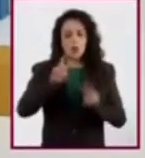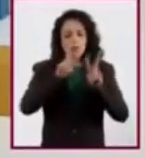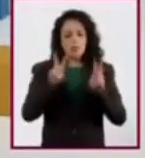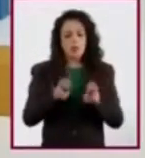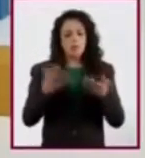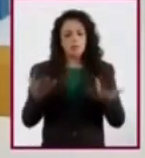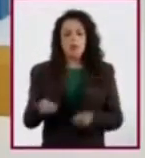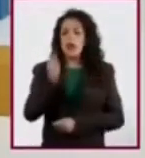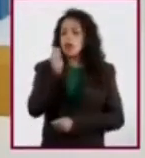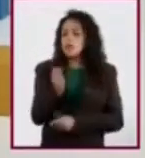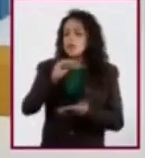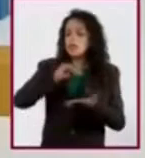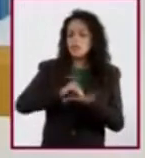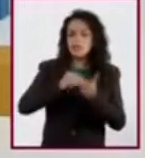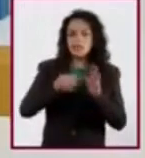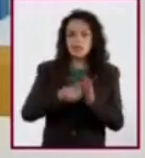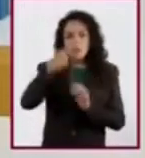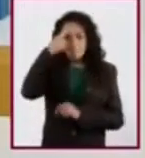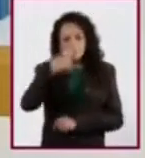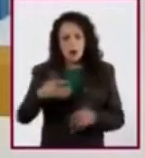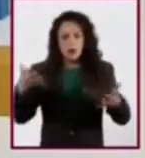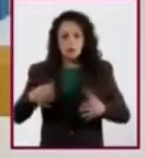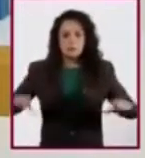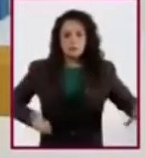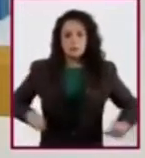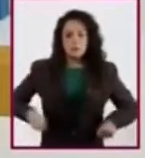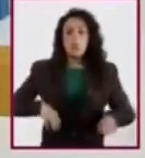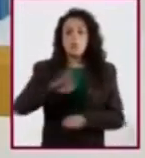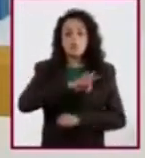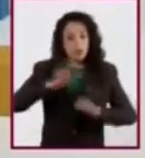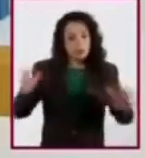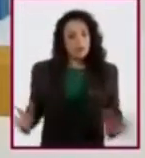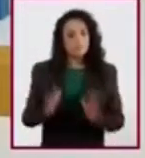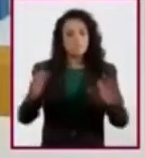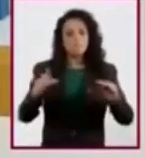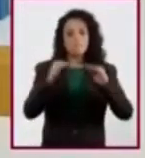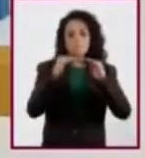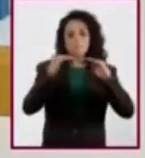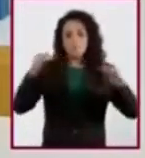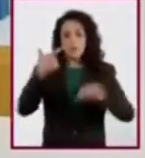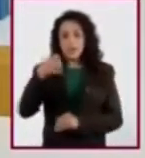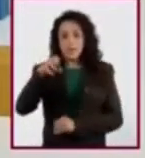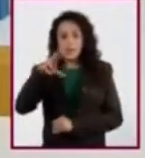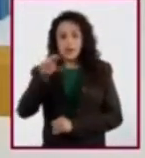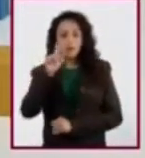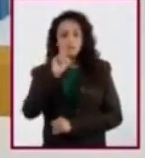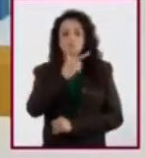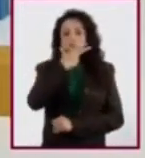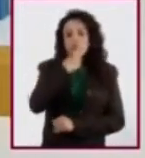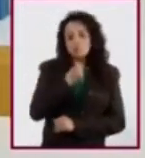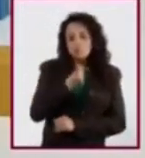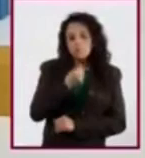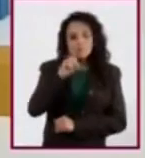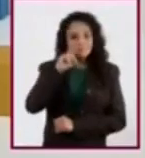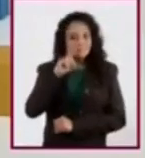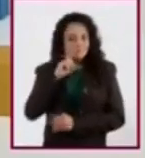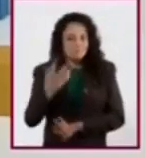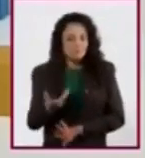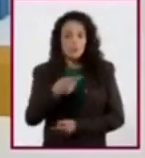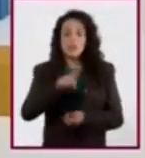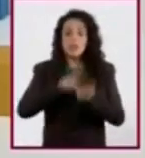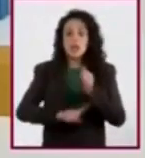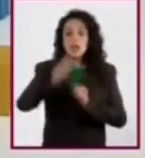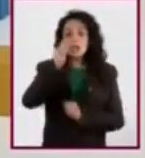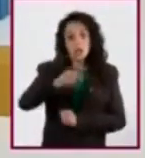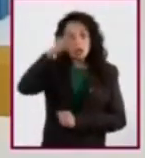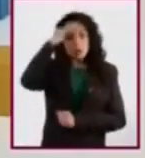¿qué estrategias y acciones promueven la equidad de género? En el que platicaremos acerca de aspectos que les permitirán